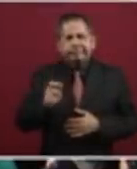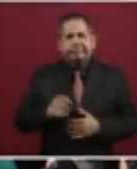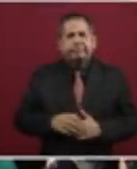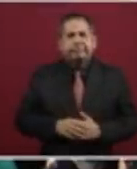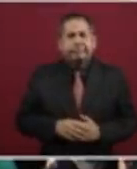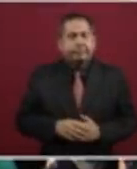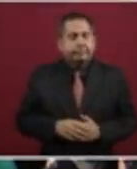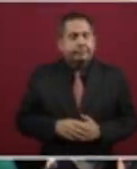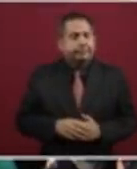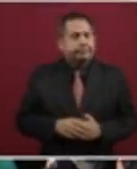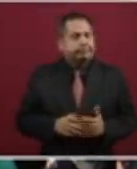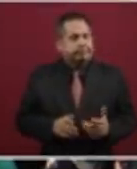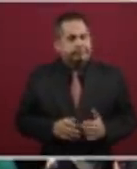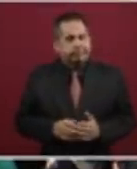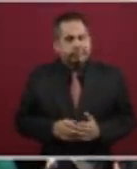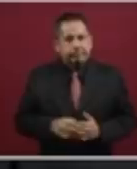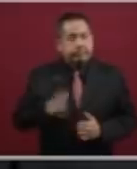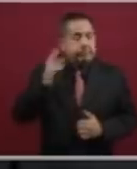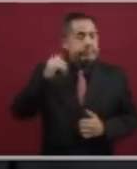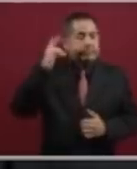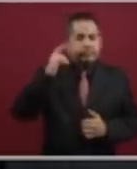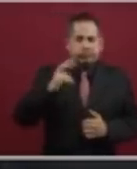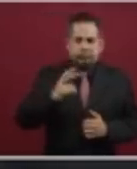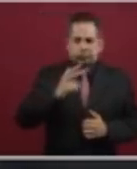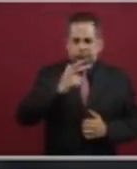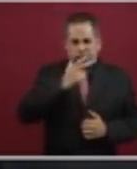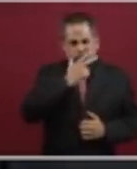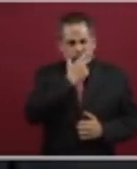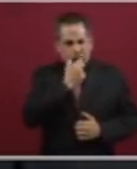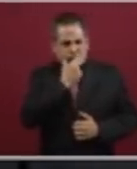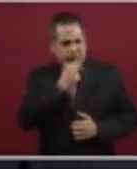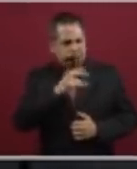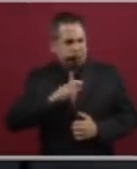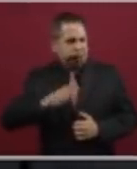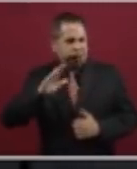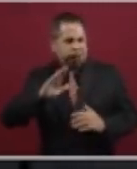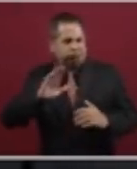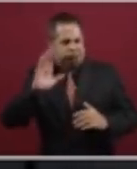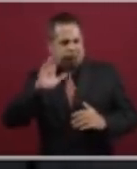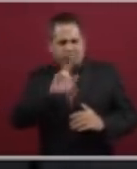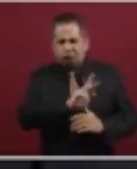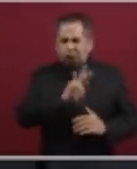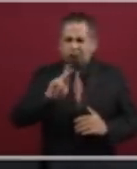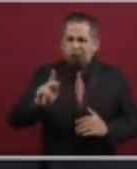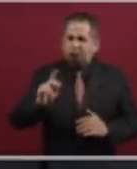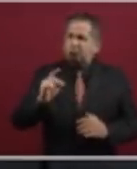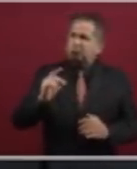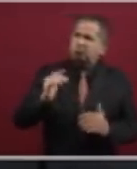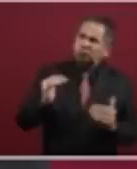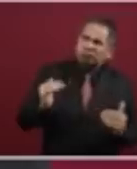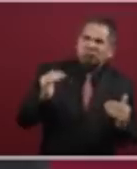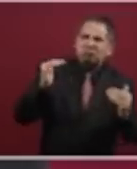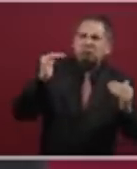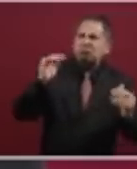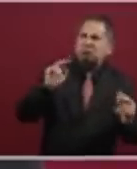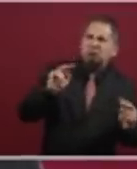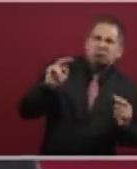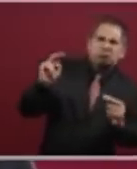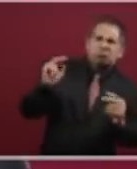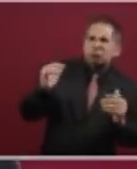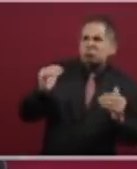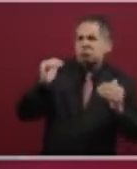según la cual eran hombres que parecían gigantes, ahora deben ser mujeres y hombres